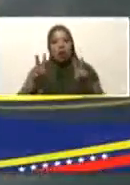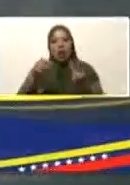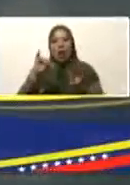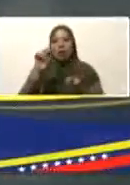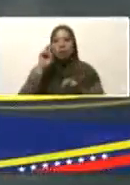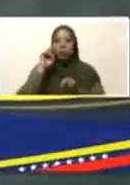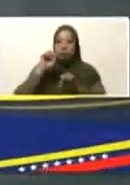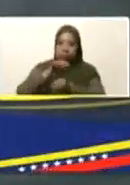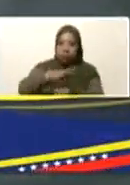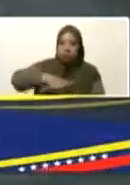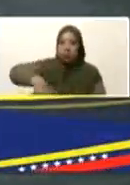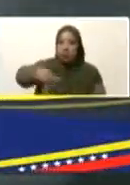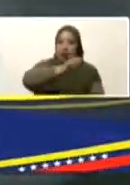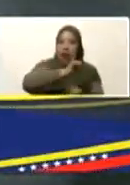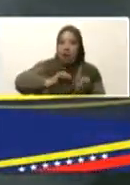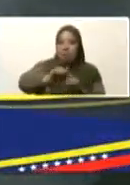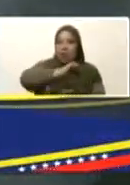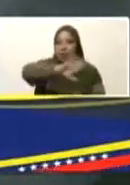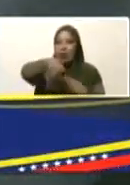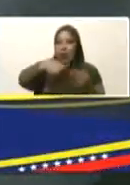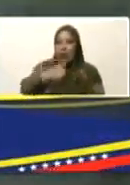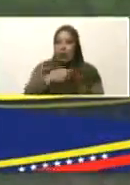a la derecha, y